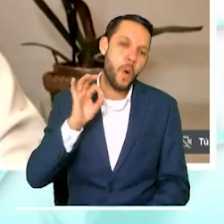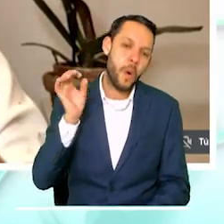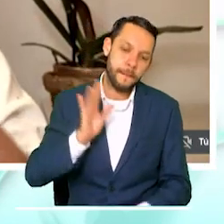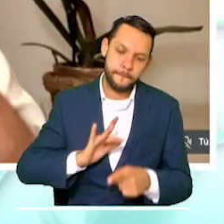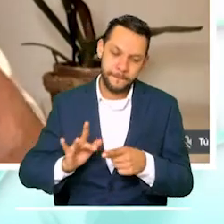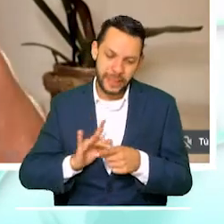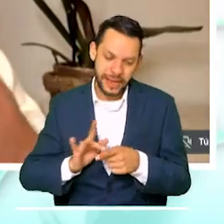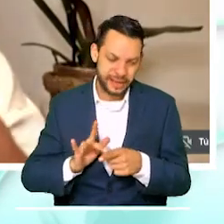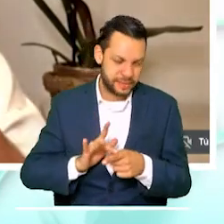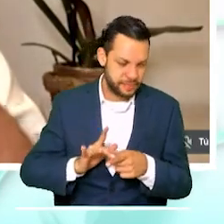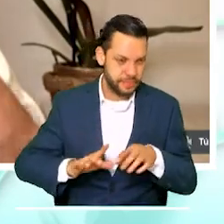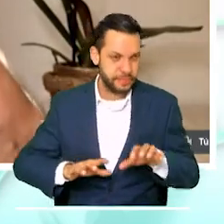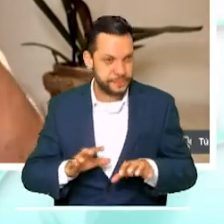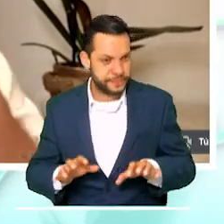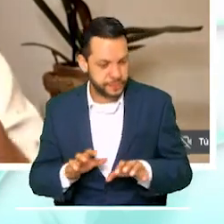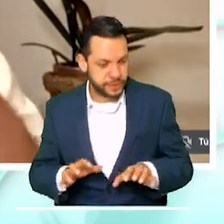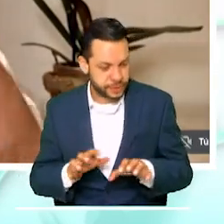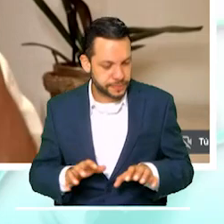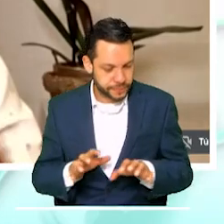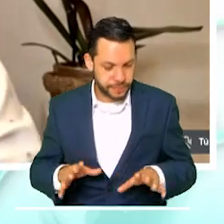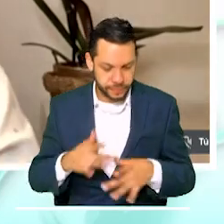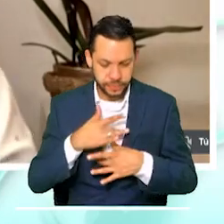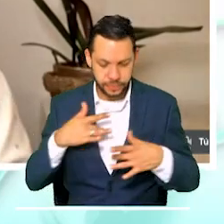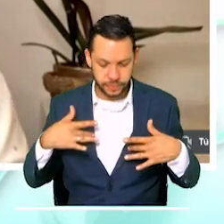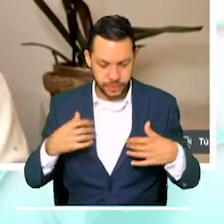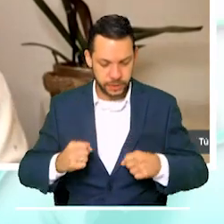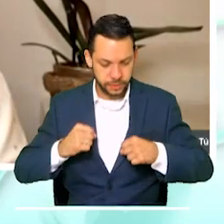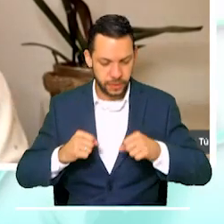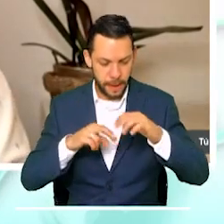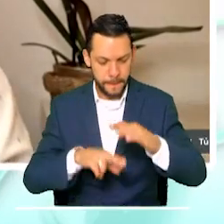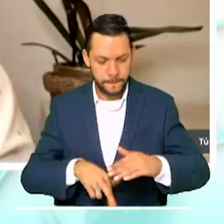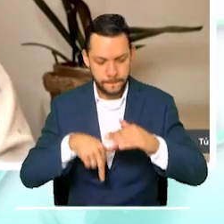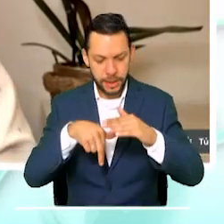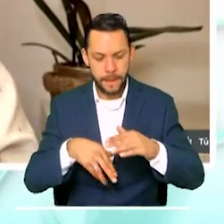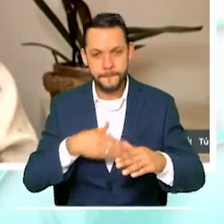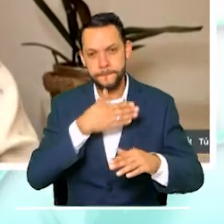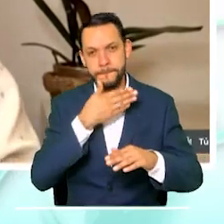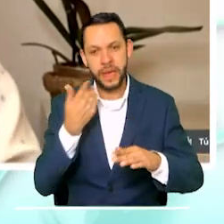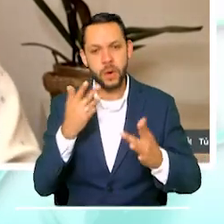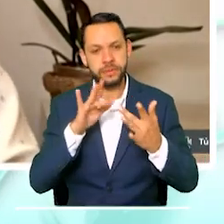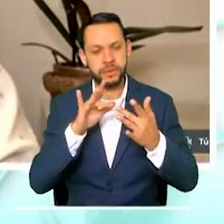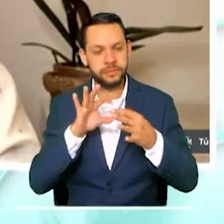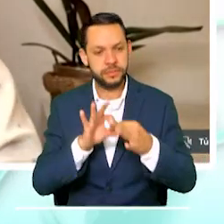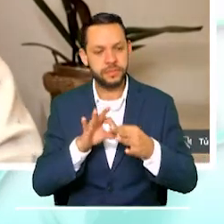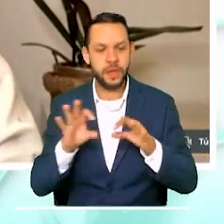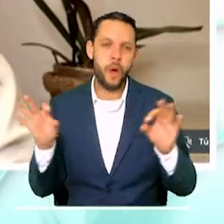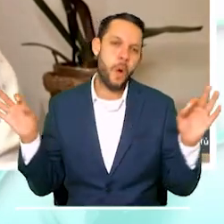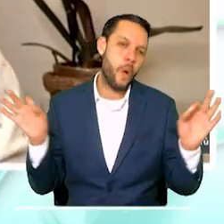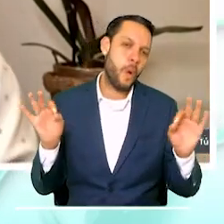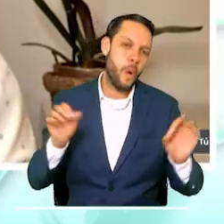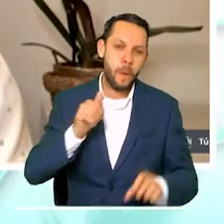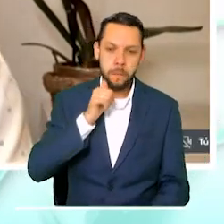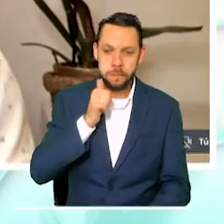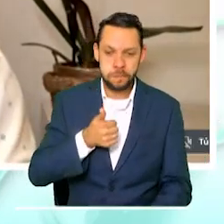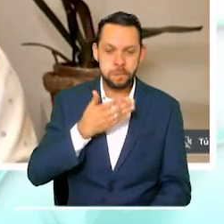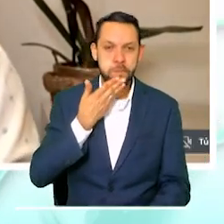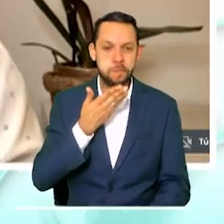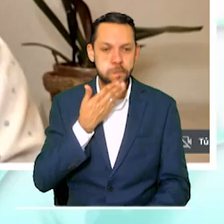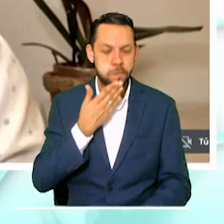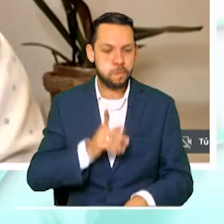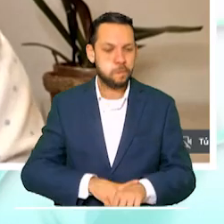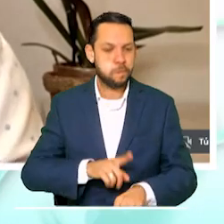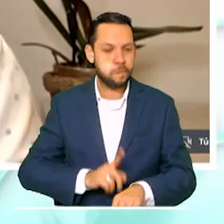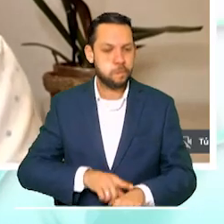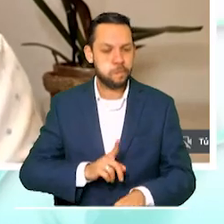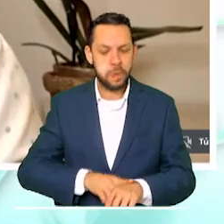aplicar comportamientos de salud y bienestar en mi vida? ¿Cómo puedo mañana dedicarme tiempo a mí para